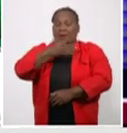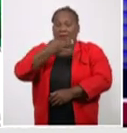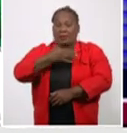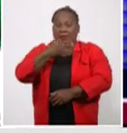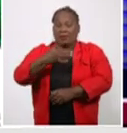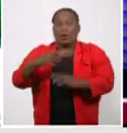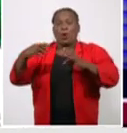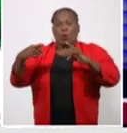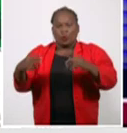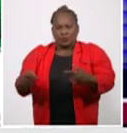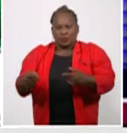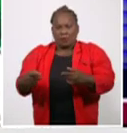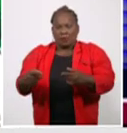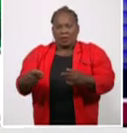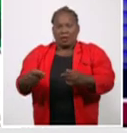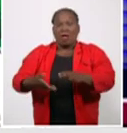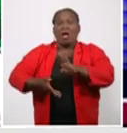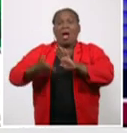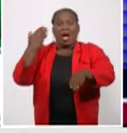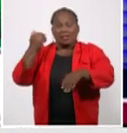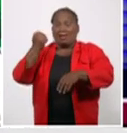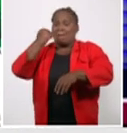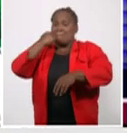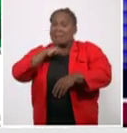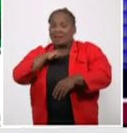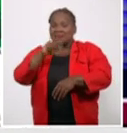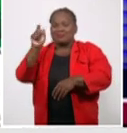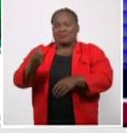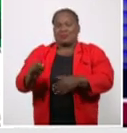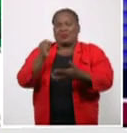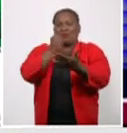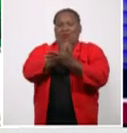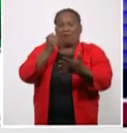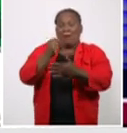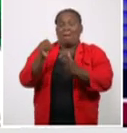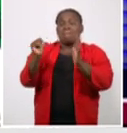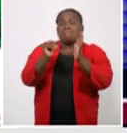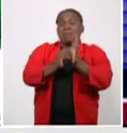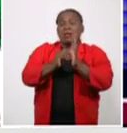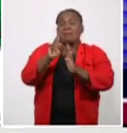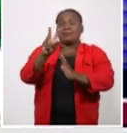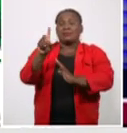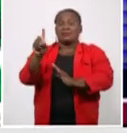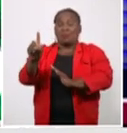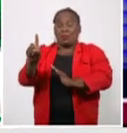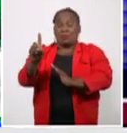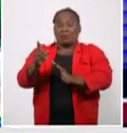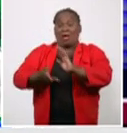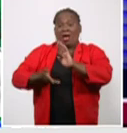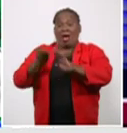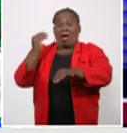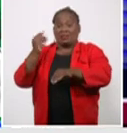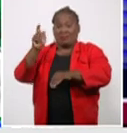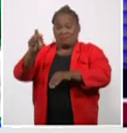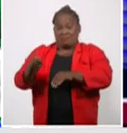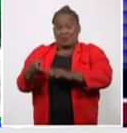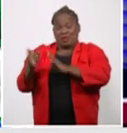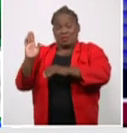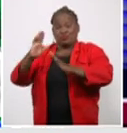más altas que casos confirmados, 1.021 altas en el día, y con esto ya se